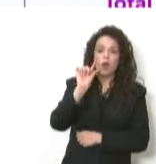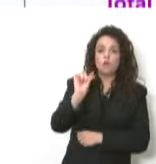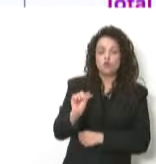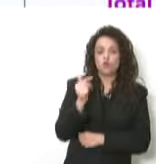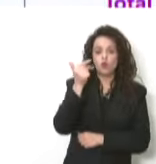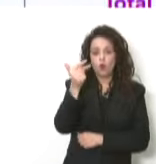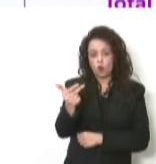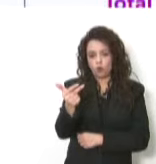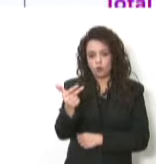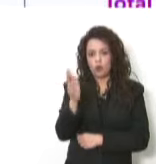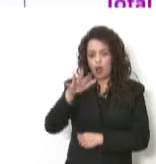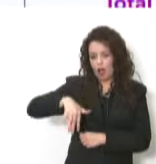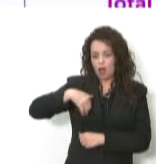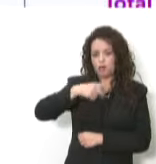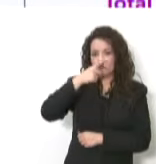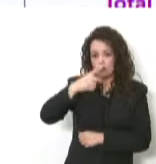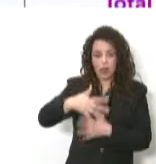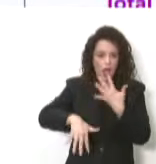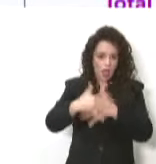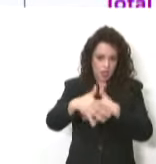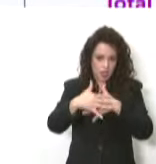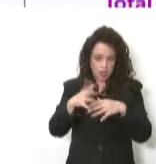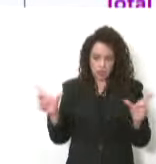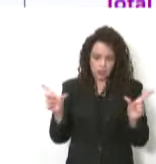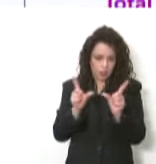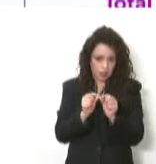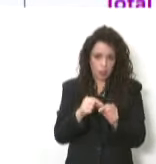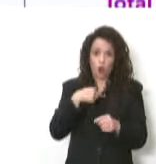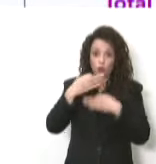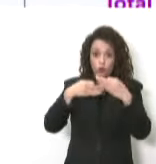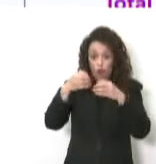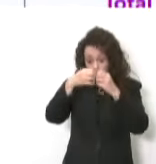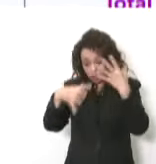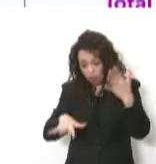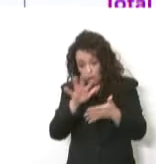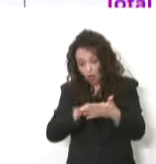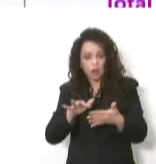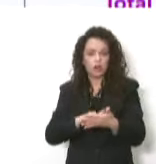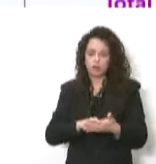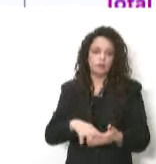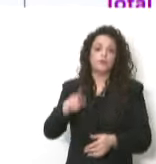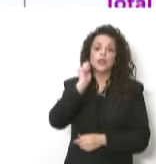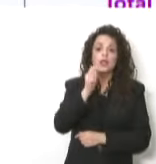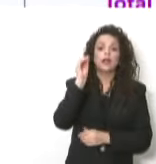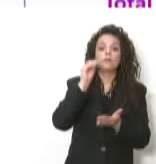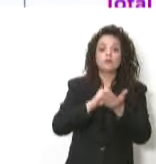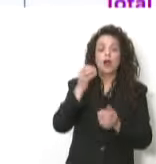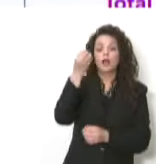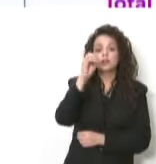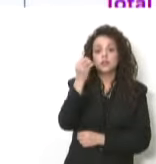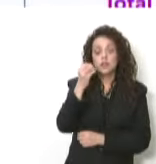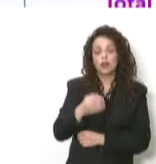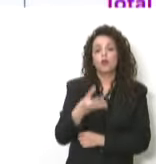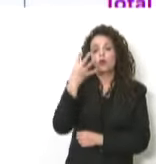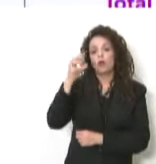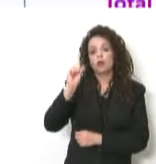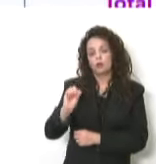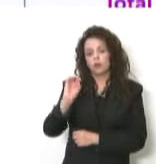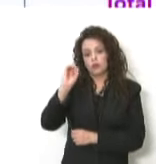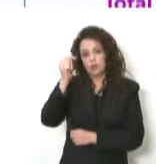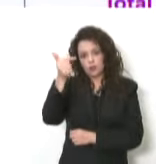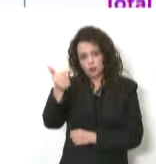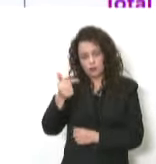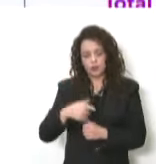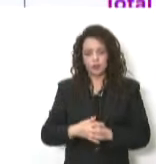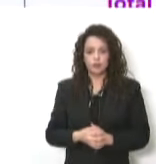dije, solo 15, no voy a leer todos, tienen 0, o sea, no tienen carga y son del 4.07. Como digo,